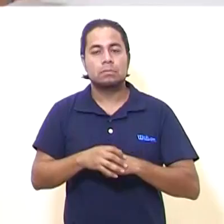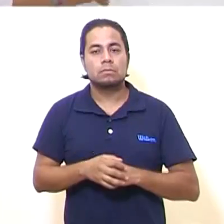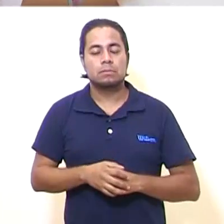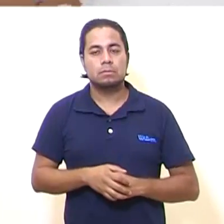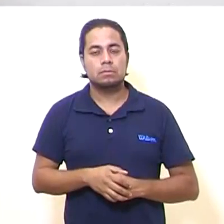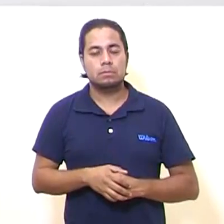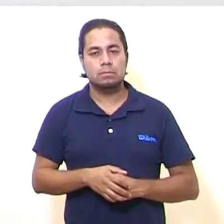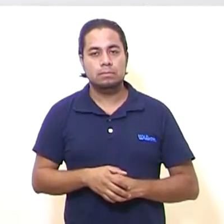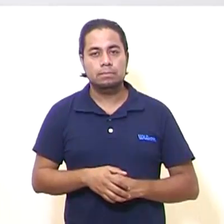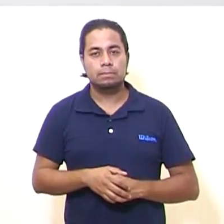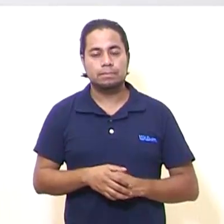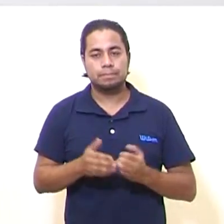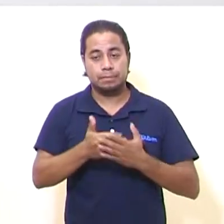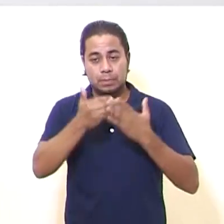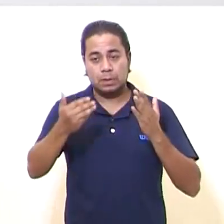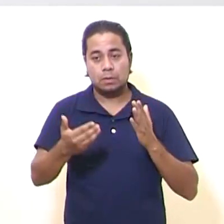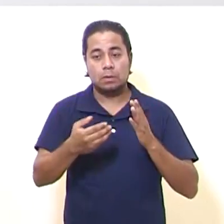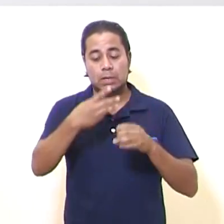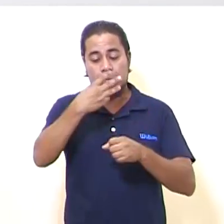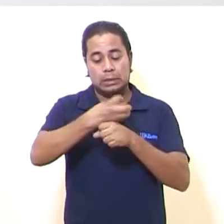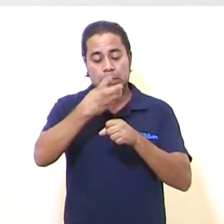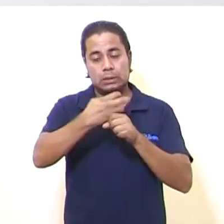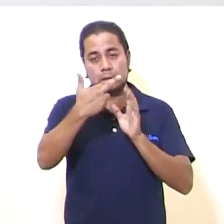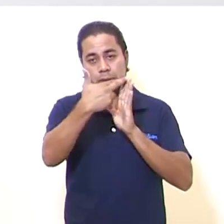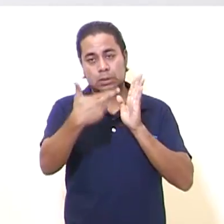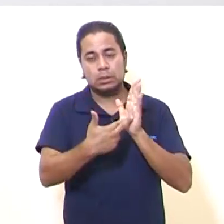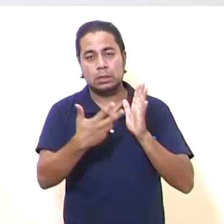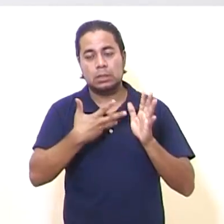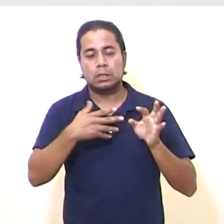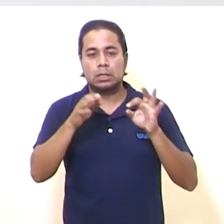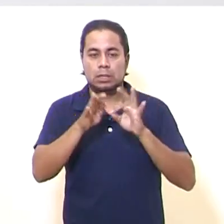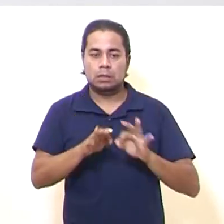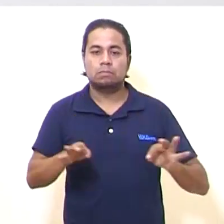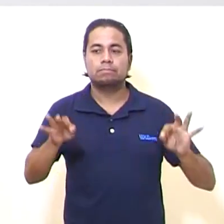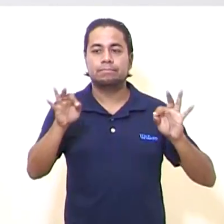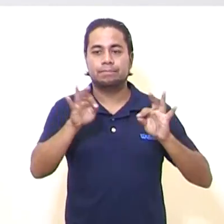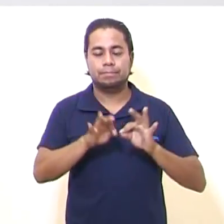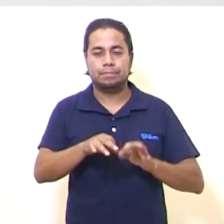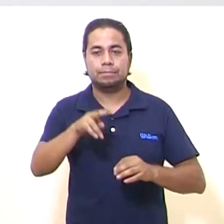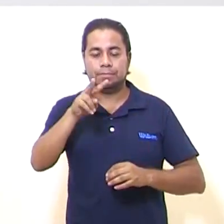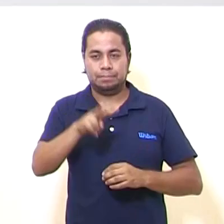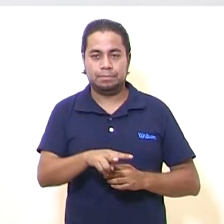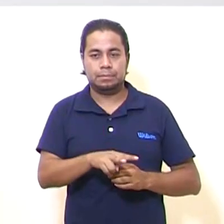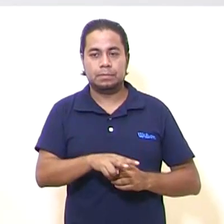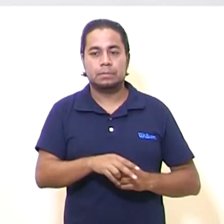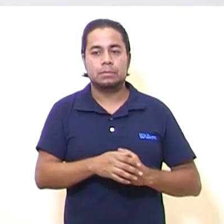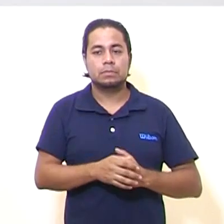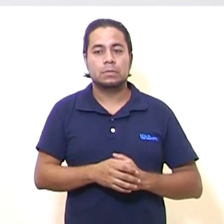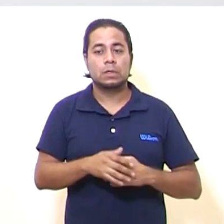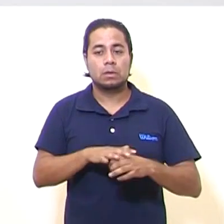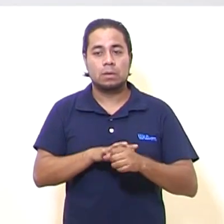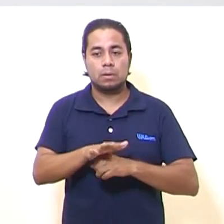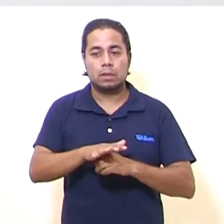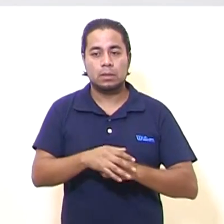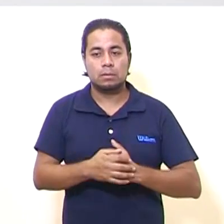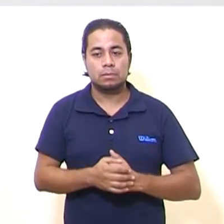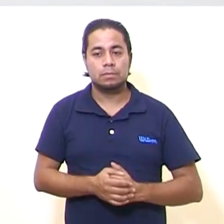Ahora, nos vamos con la tercera, que es muy importante y muy interesante. Las famosas